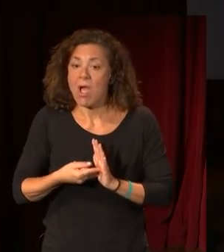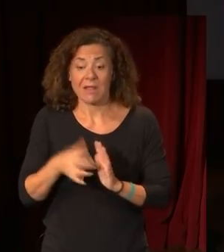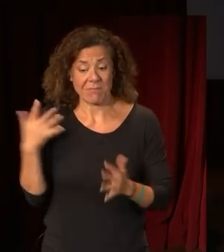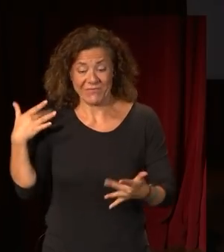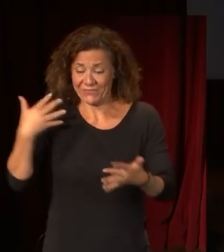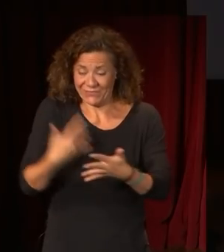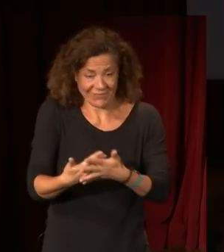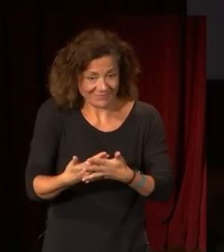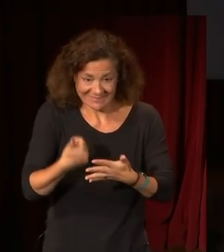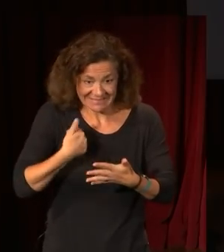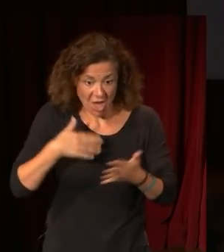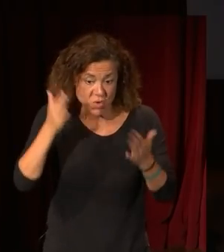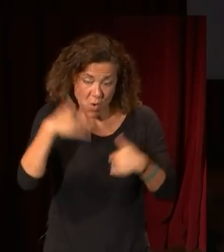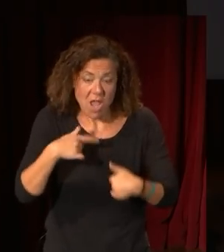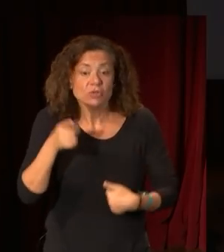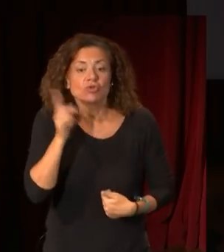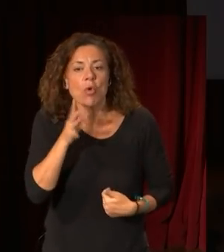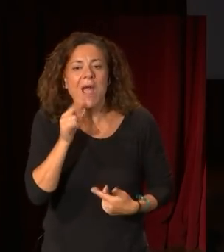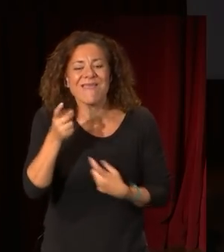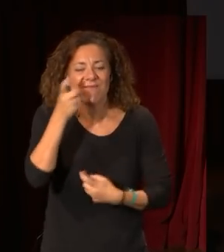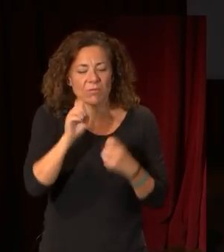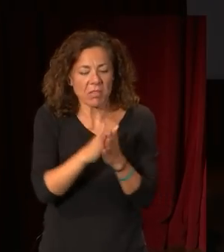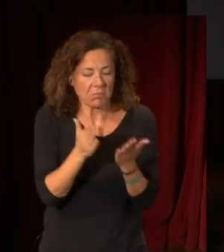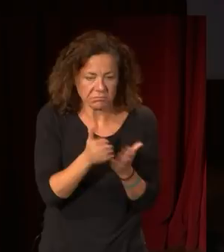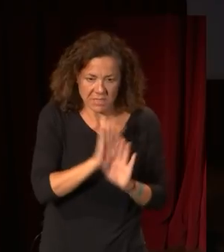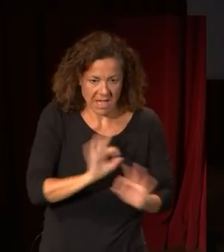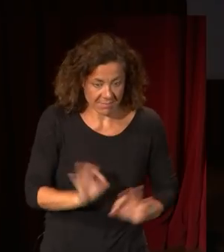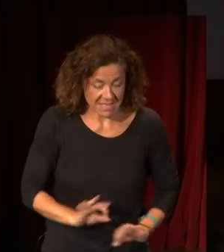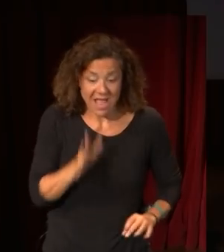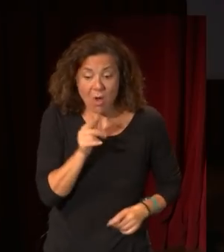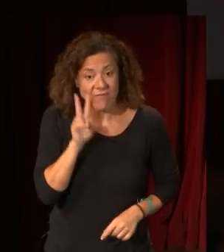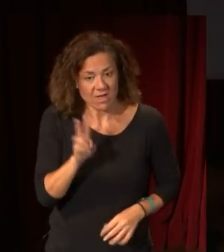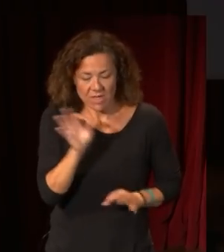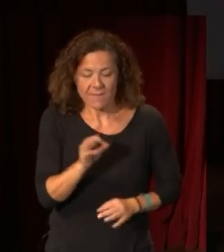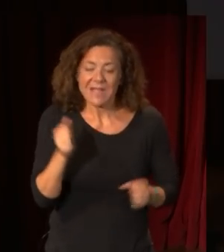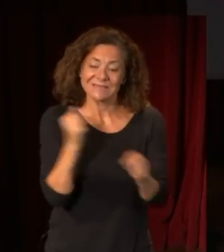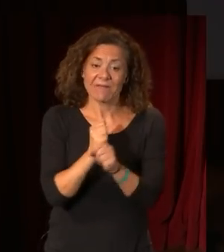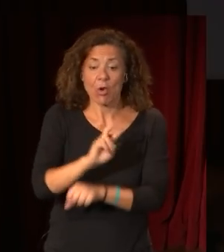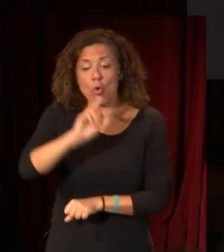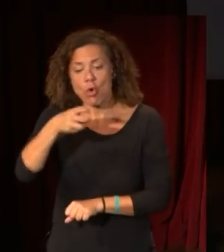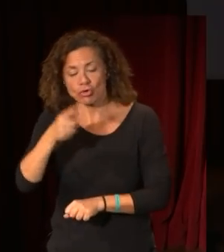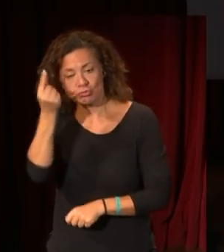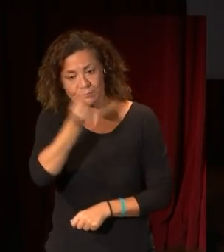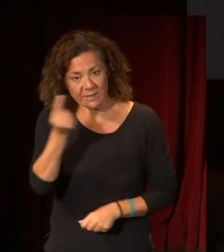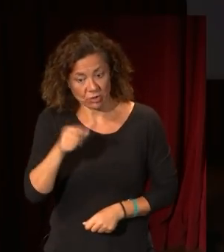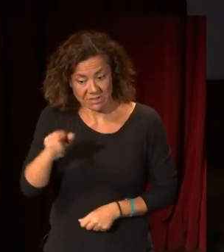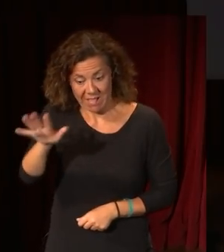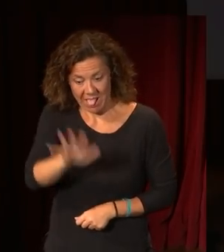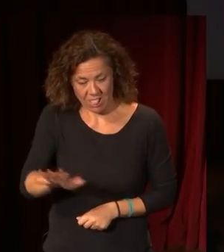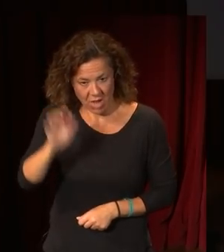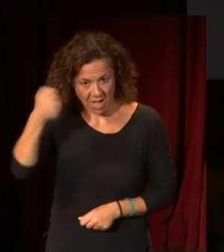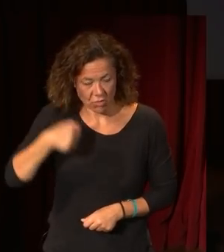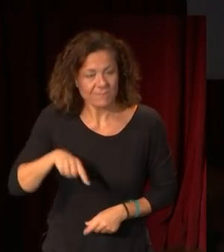a nuestros días que sólo lo tenemos documentado y trabajó conjuntamente con otros pintores aragoneses pues bien